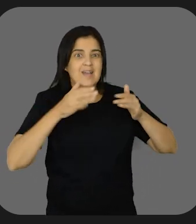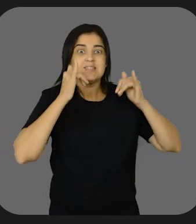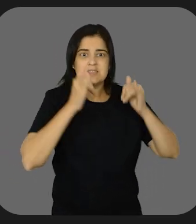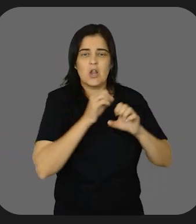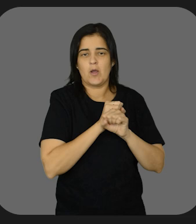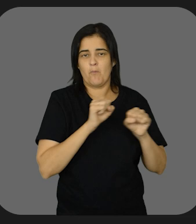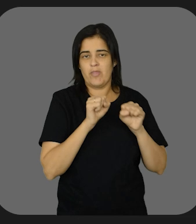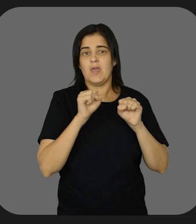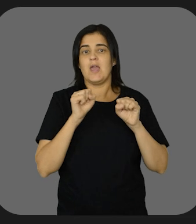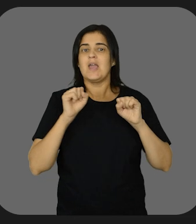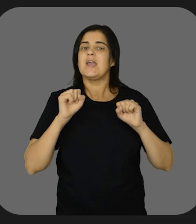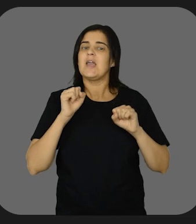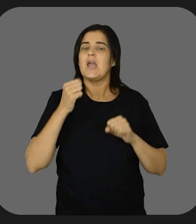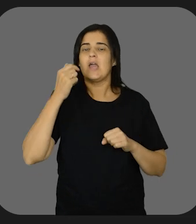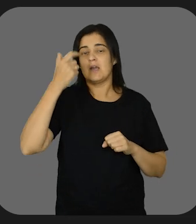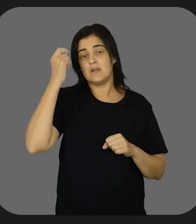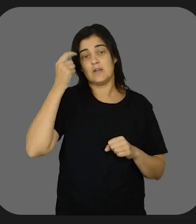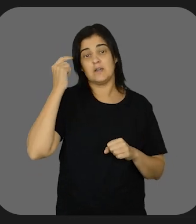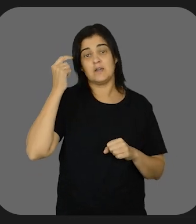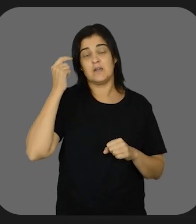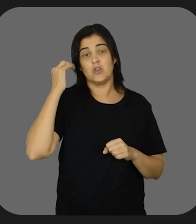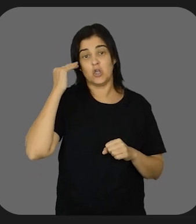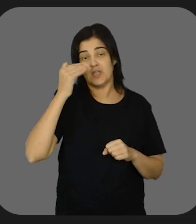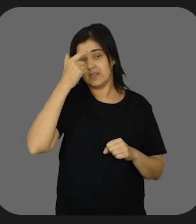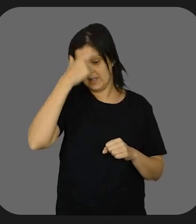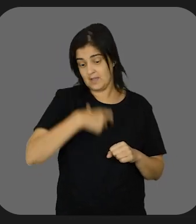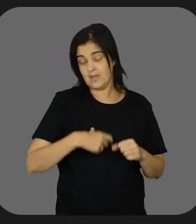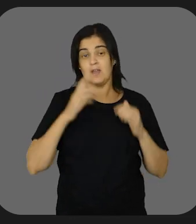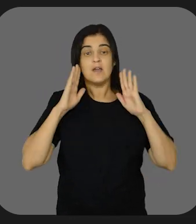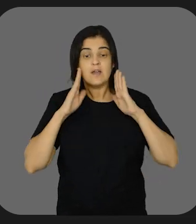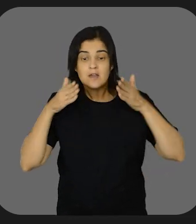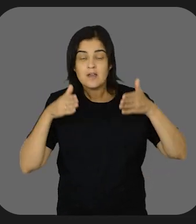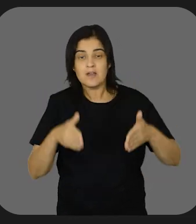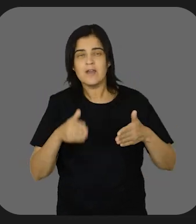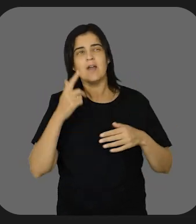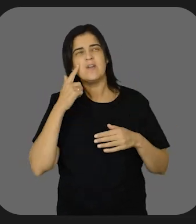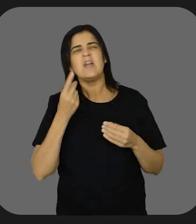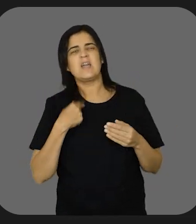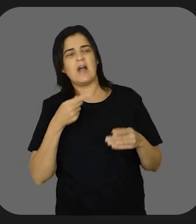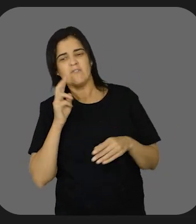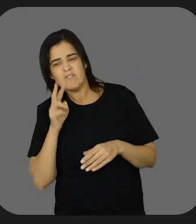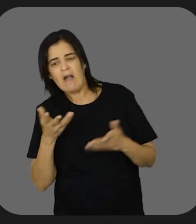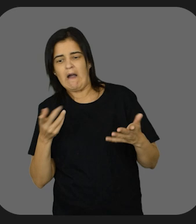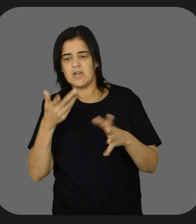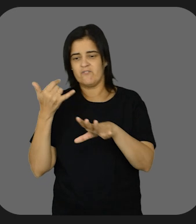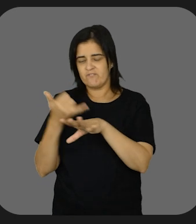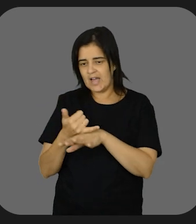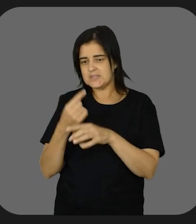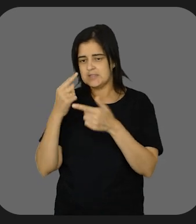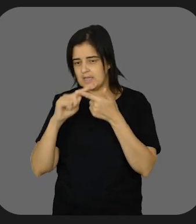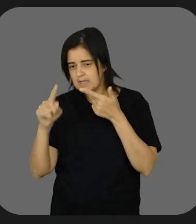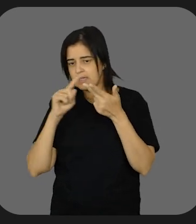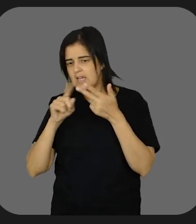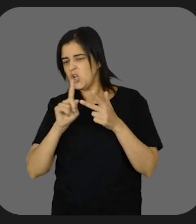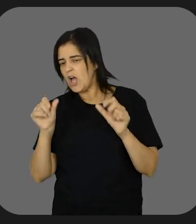la mirada docente yo como estudiante veo que siempre está como en eso, ¿no? En lo que está fallando, en lo que